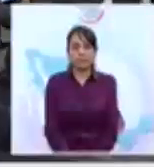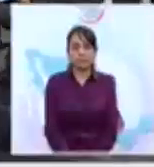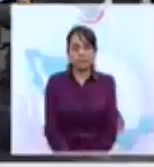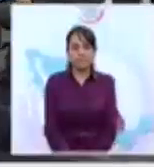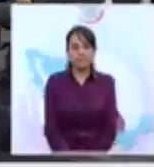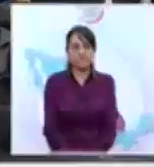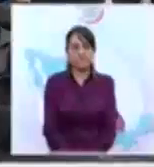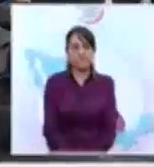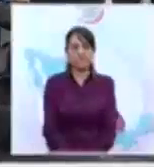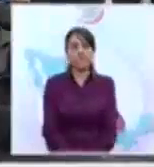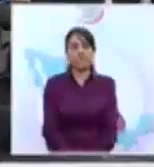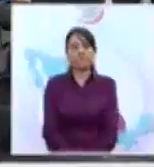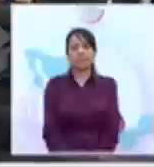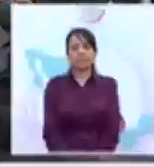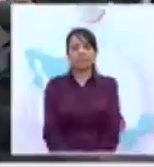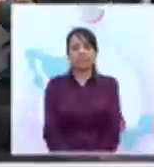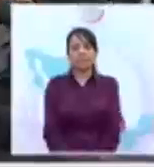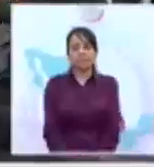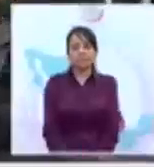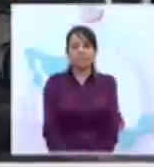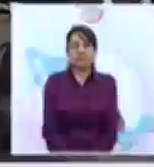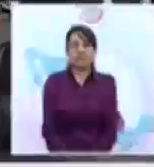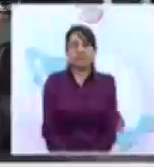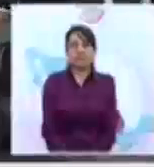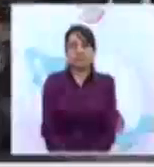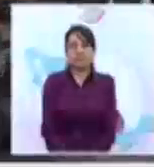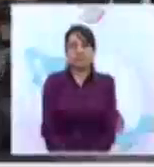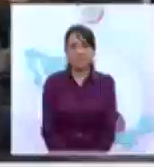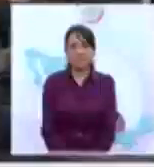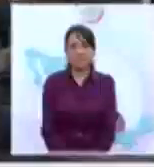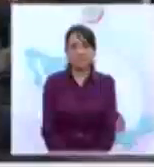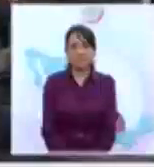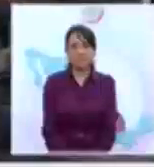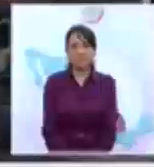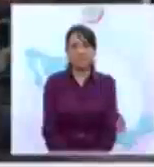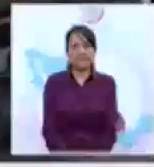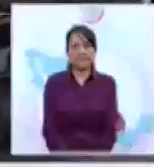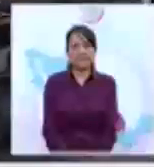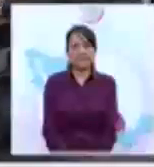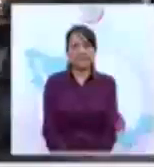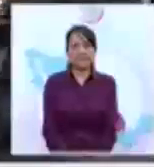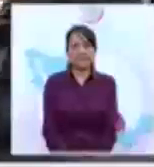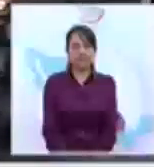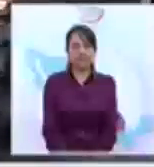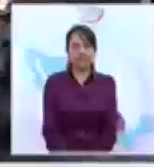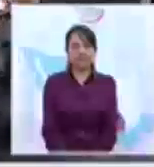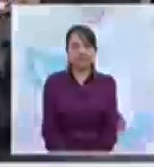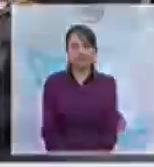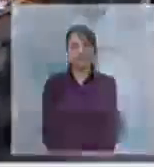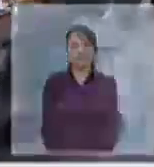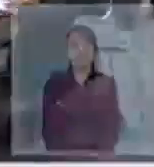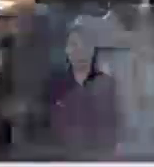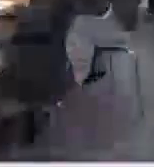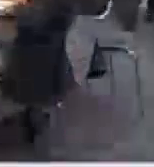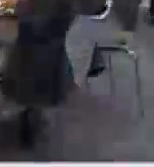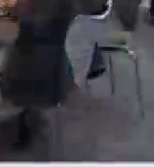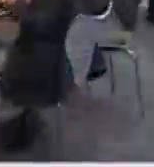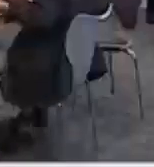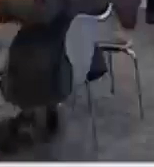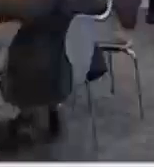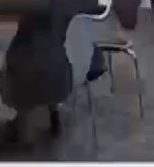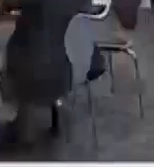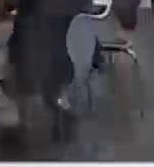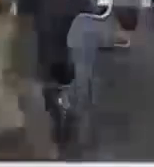Legisladores, especialistas e involucrados en la materia tuvieron la oportunidad de dialogar sobre la protección a la familia y de derecho